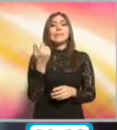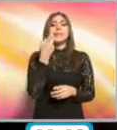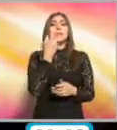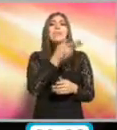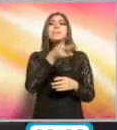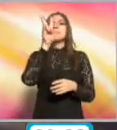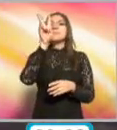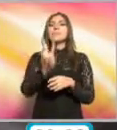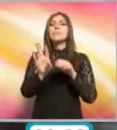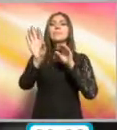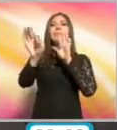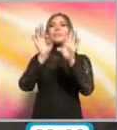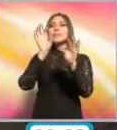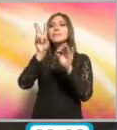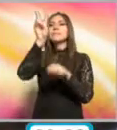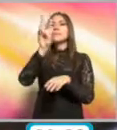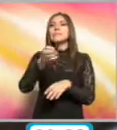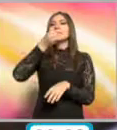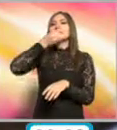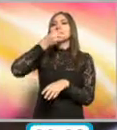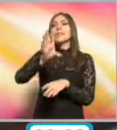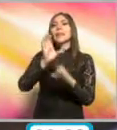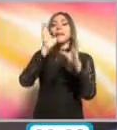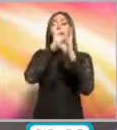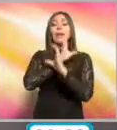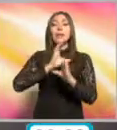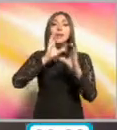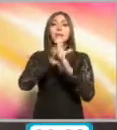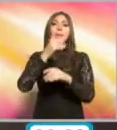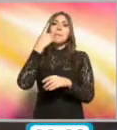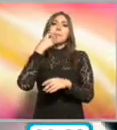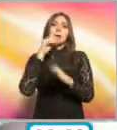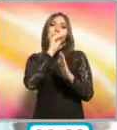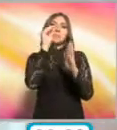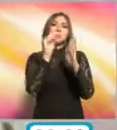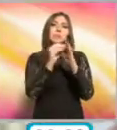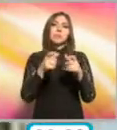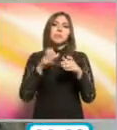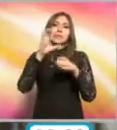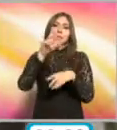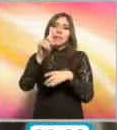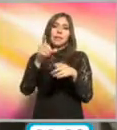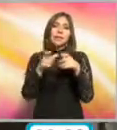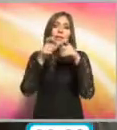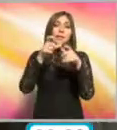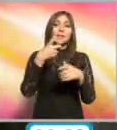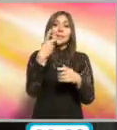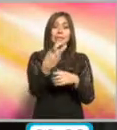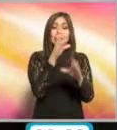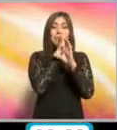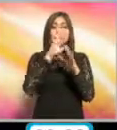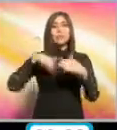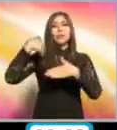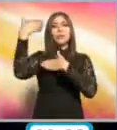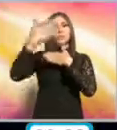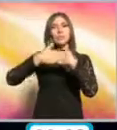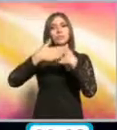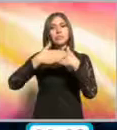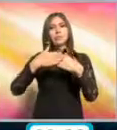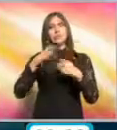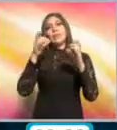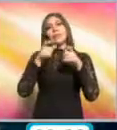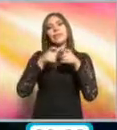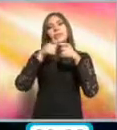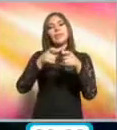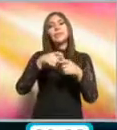selecciona excelentes temas para sus discos, y este tema va a salir en su próximo EP, que próximamente lo